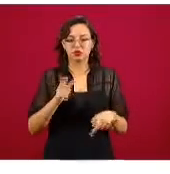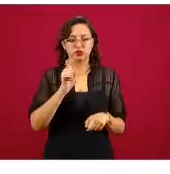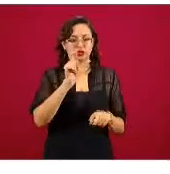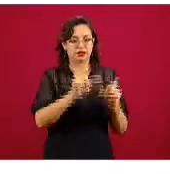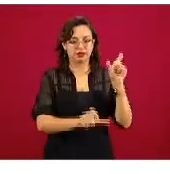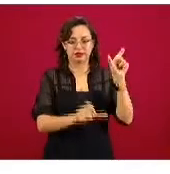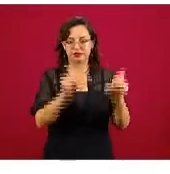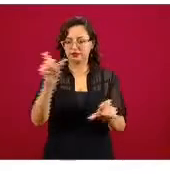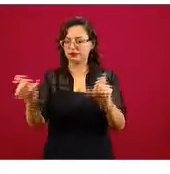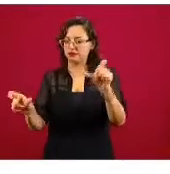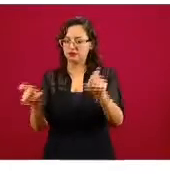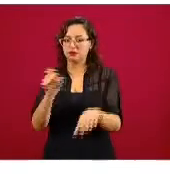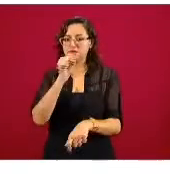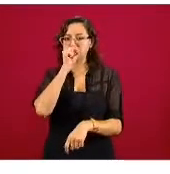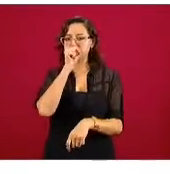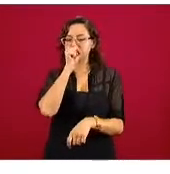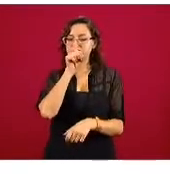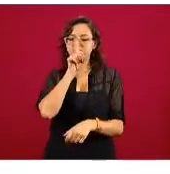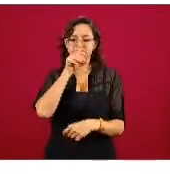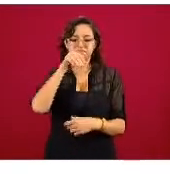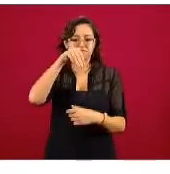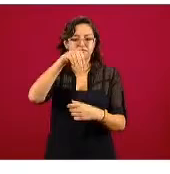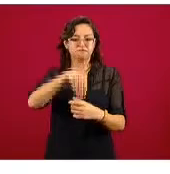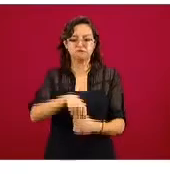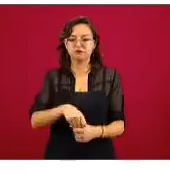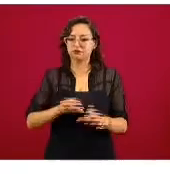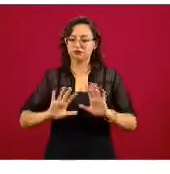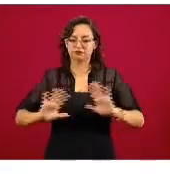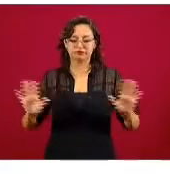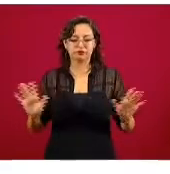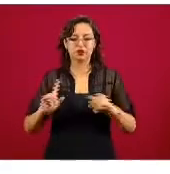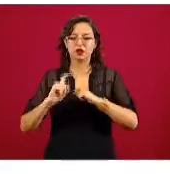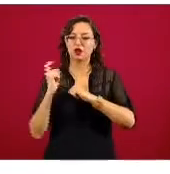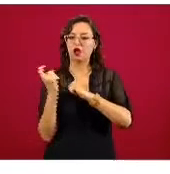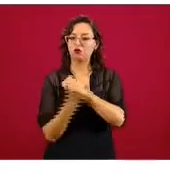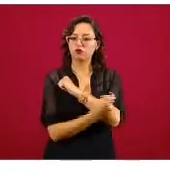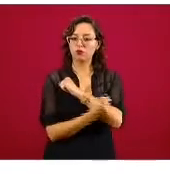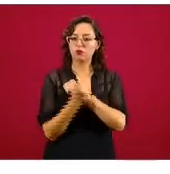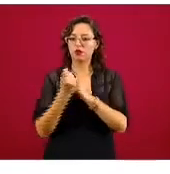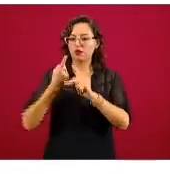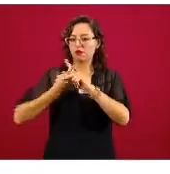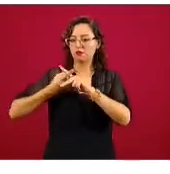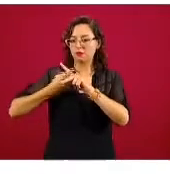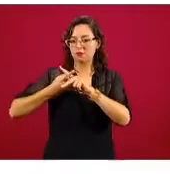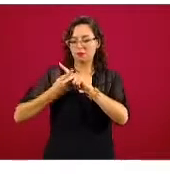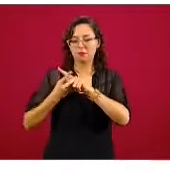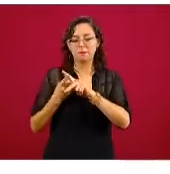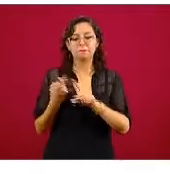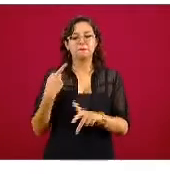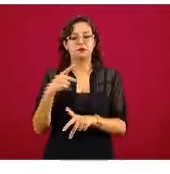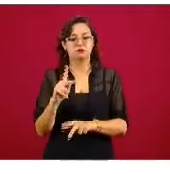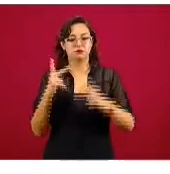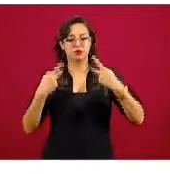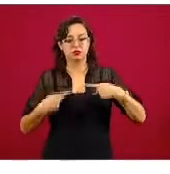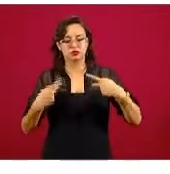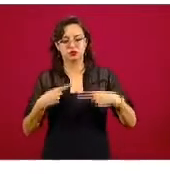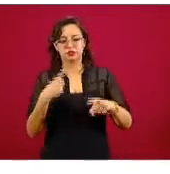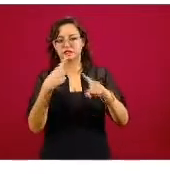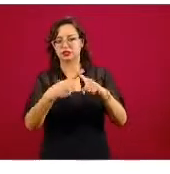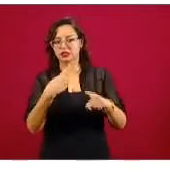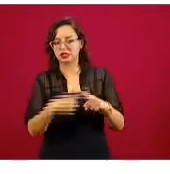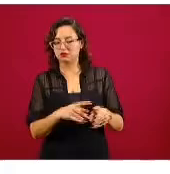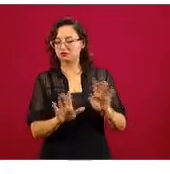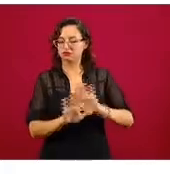usuarios de redes sociales. Hay un monitoreo automático en términos numéricos, pero nada se compromete la identidad